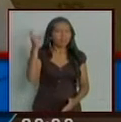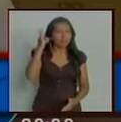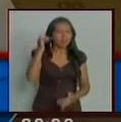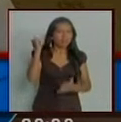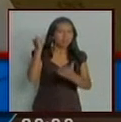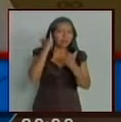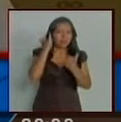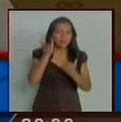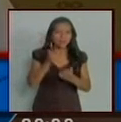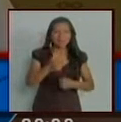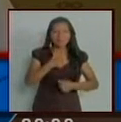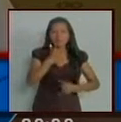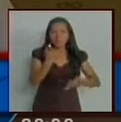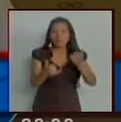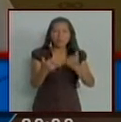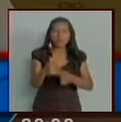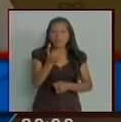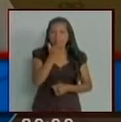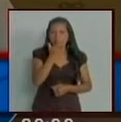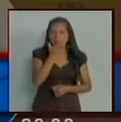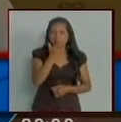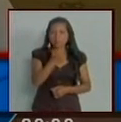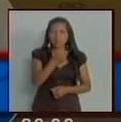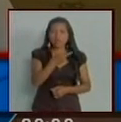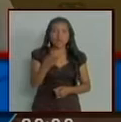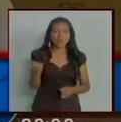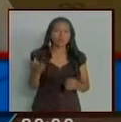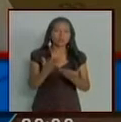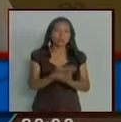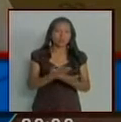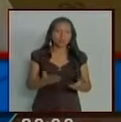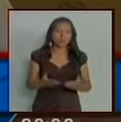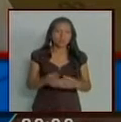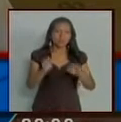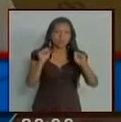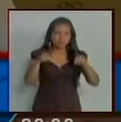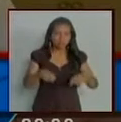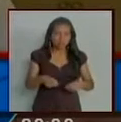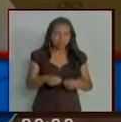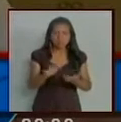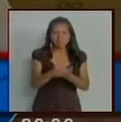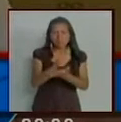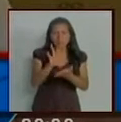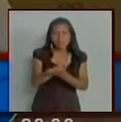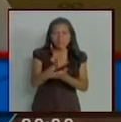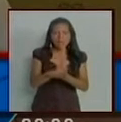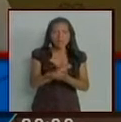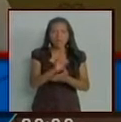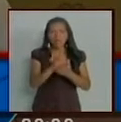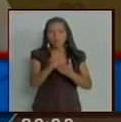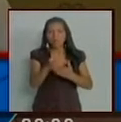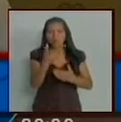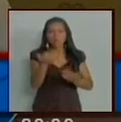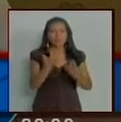esos cuerpos extraños suelen ser o inanimados o animados por el